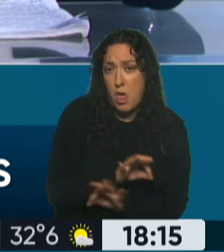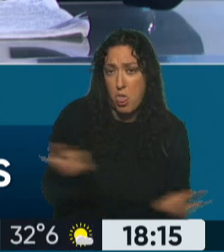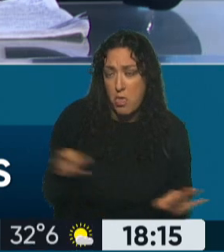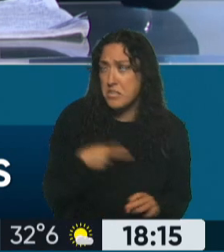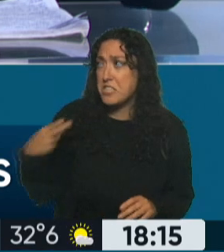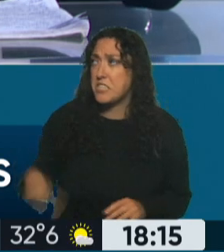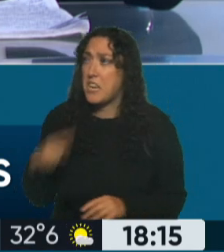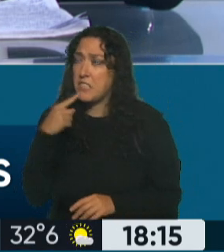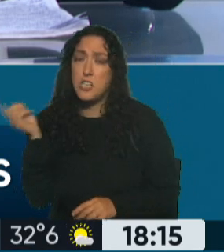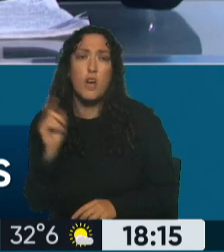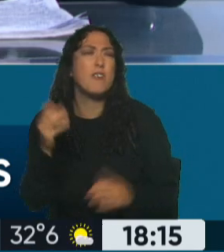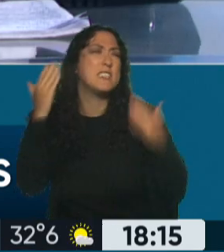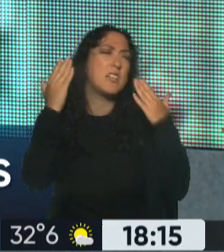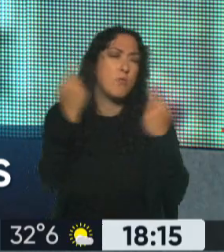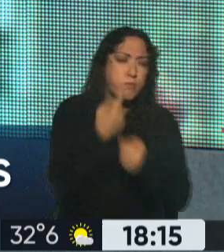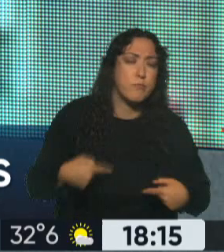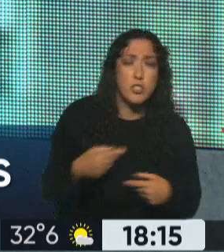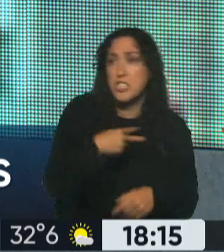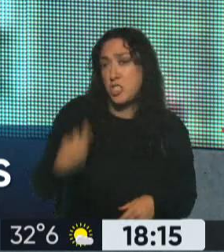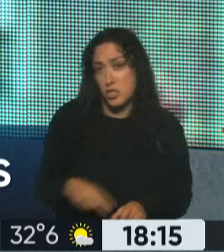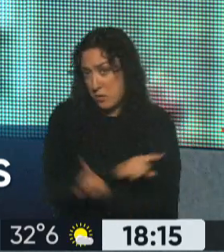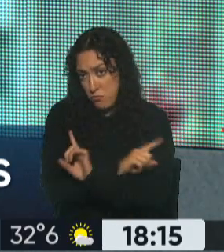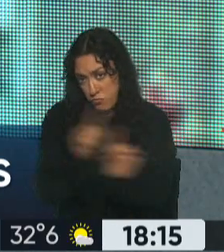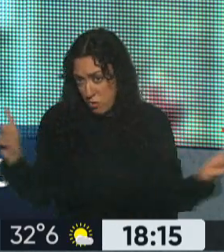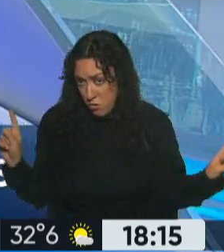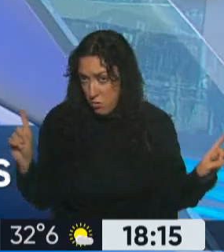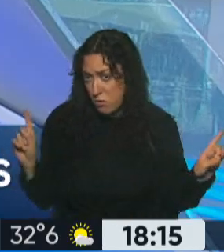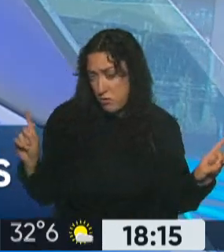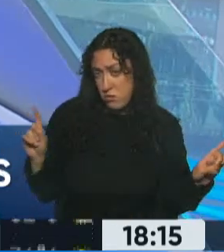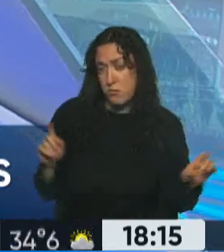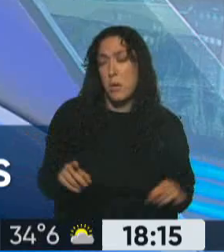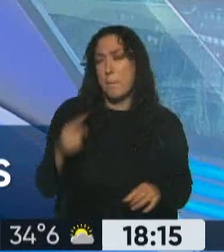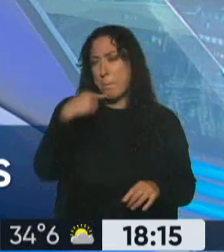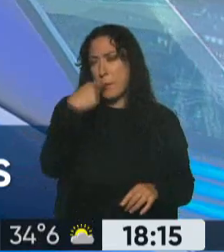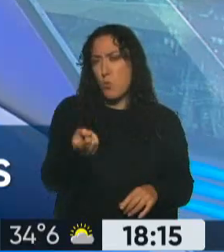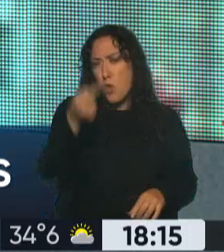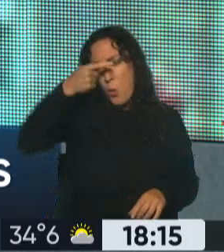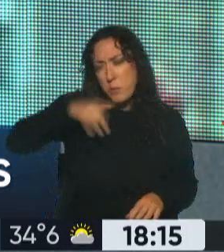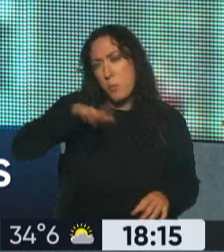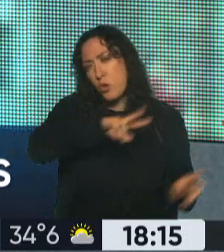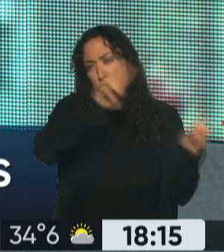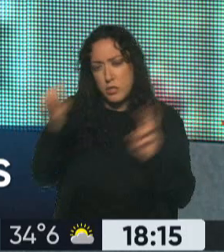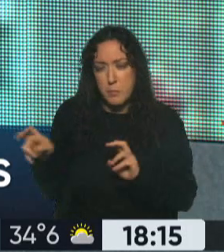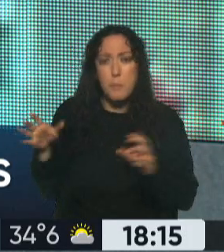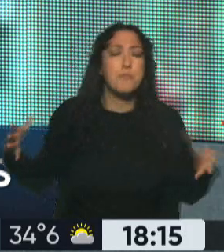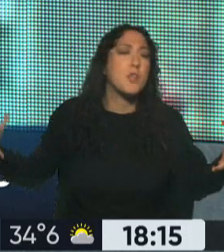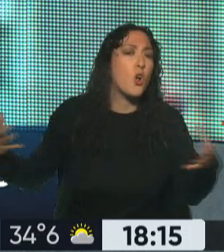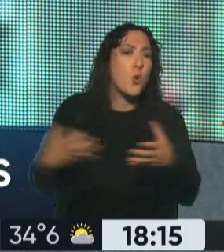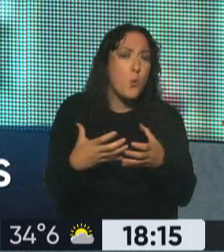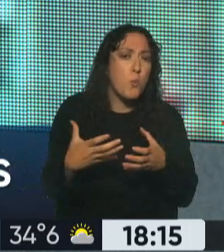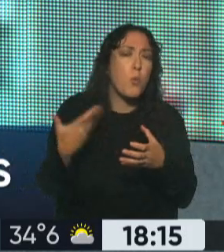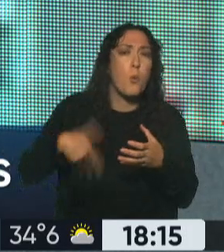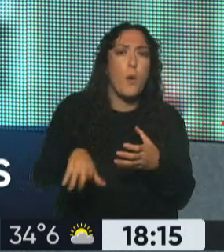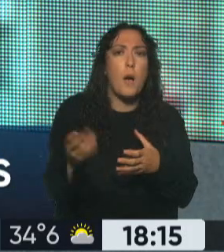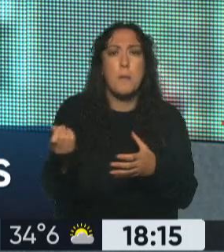montón de felicitaciones y chinos tampoco di los chinos una pregunta desp vamos hablar de otra cosa ese grupo que iba a poner un